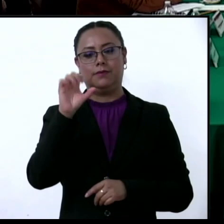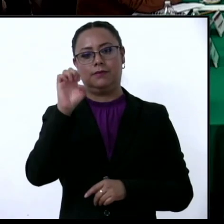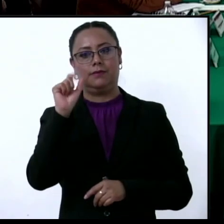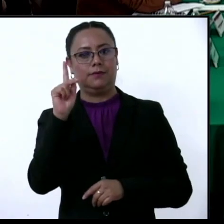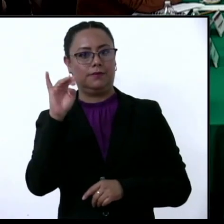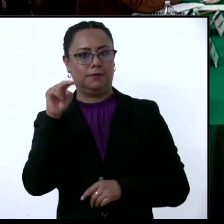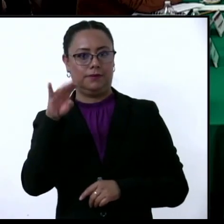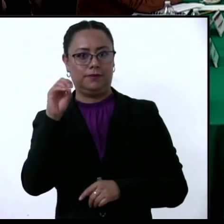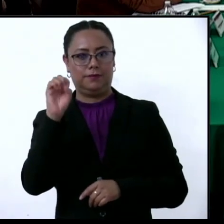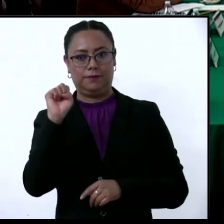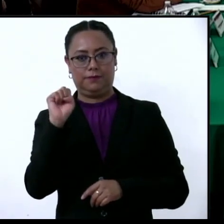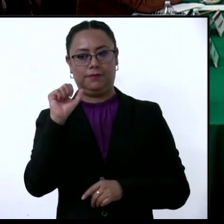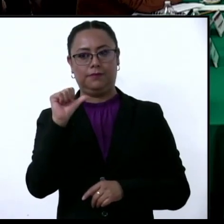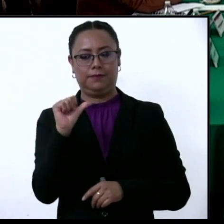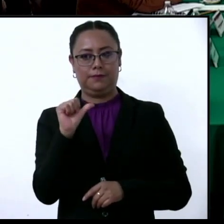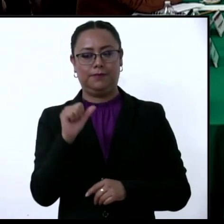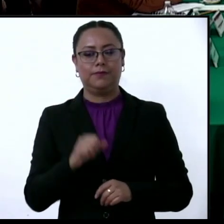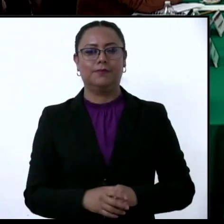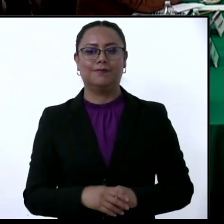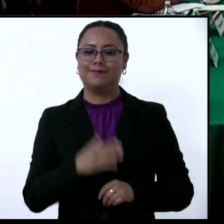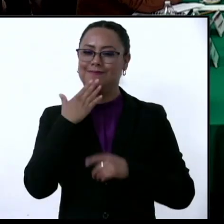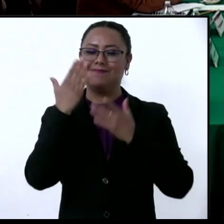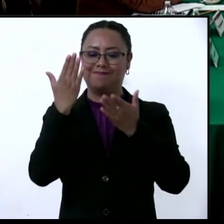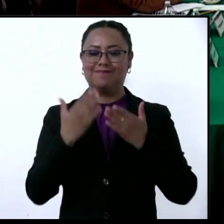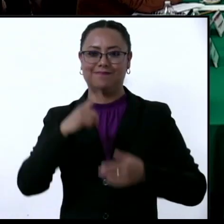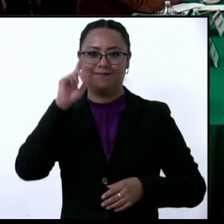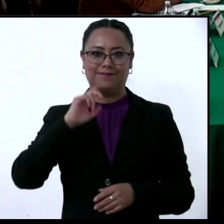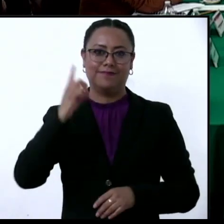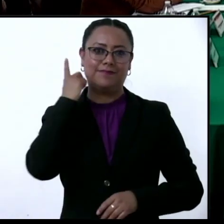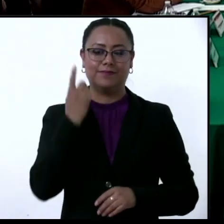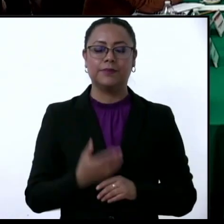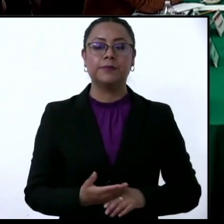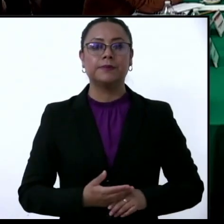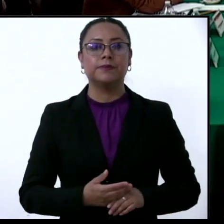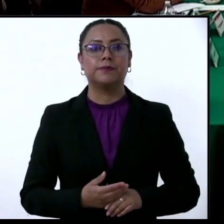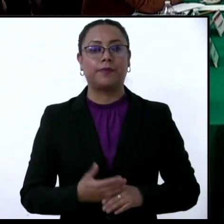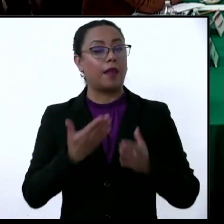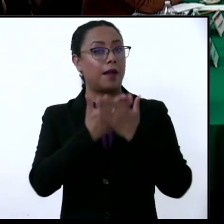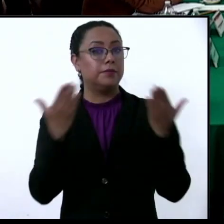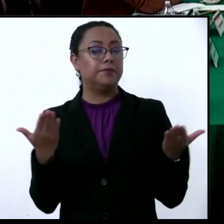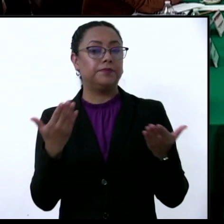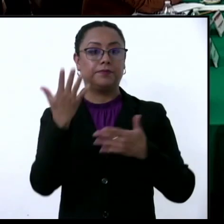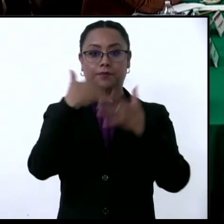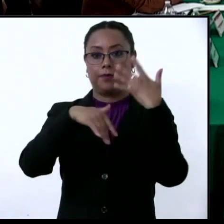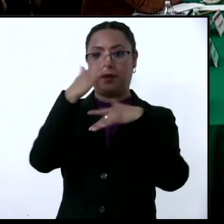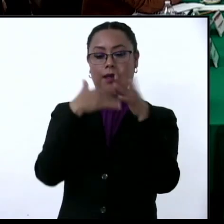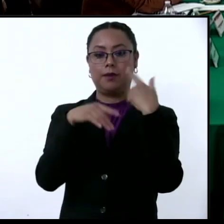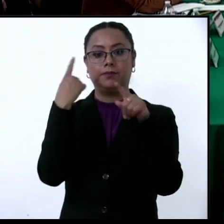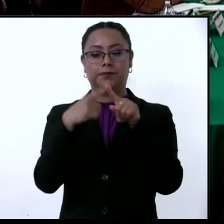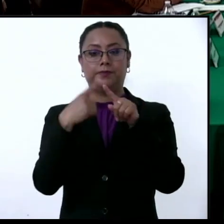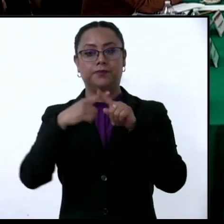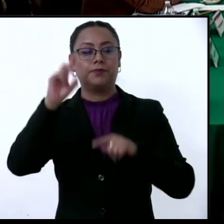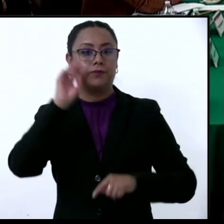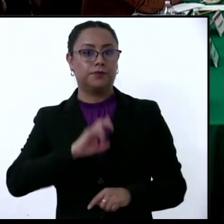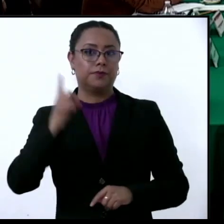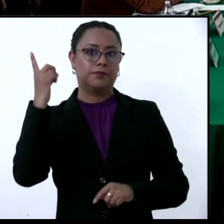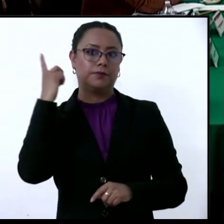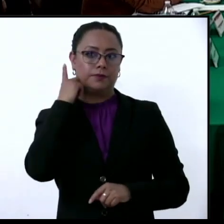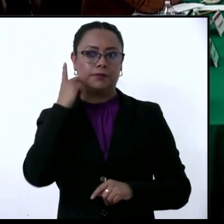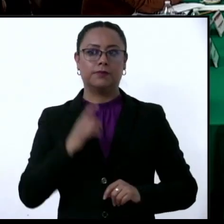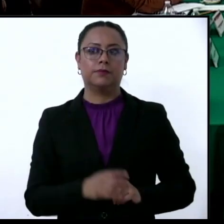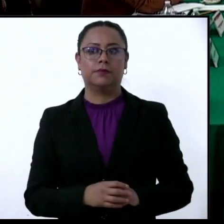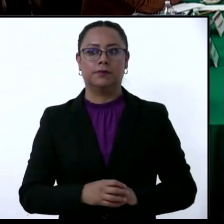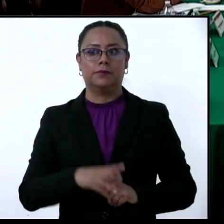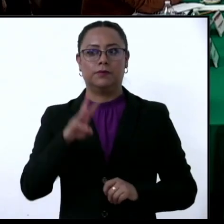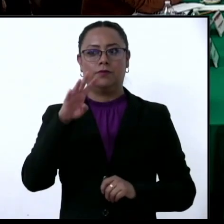los Monteros García. Bienvenida, diputada. Enseguida se concede el uso de la palabra a la diputada Wesley Chantal